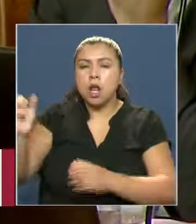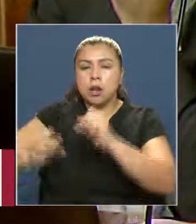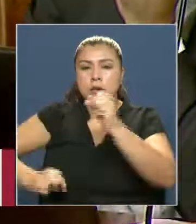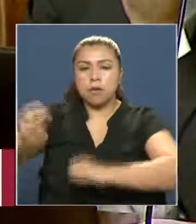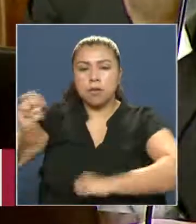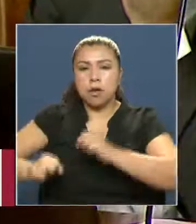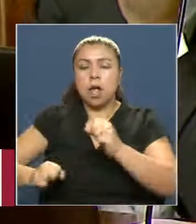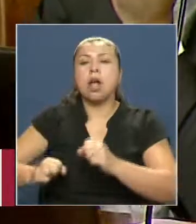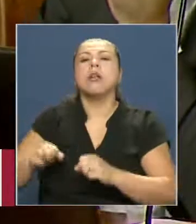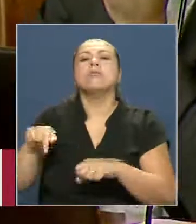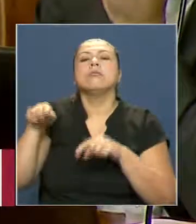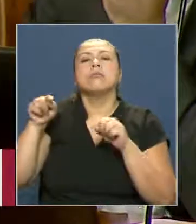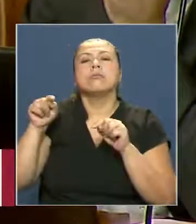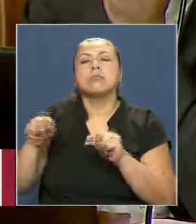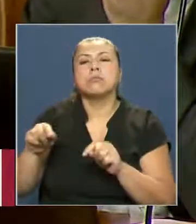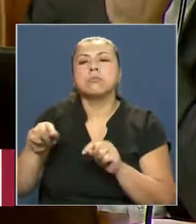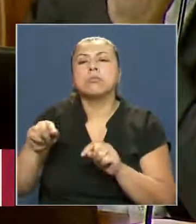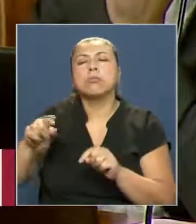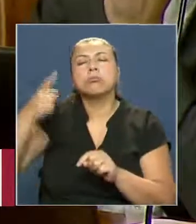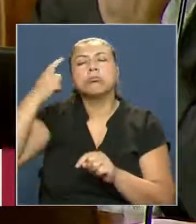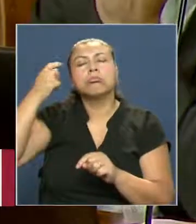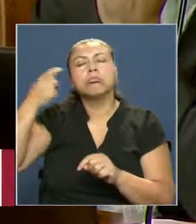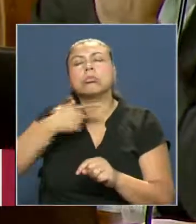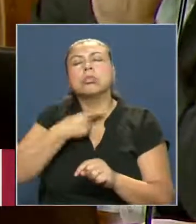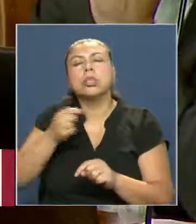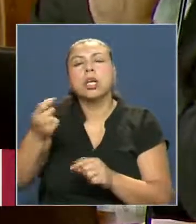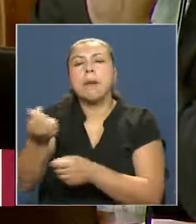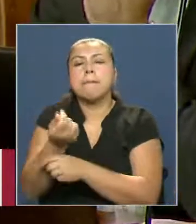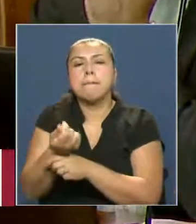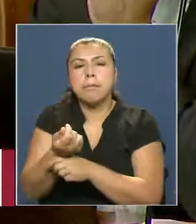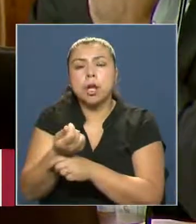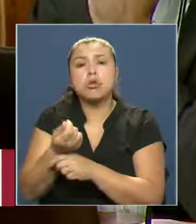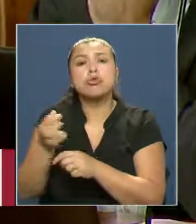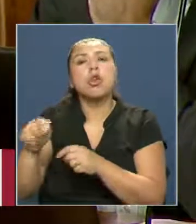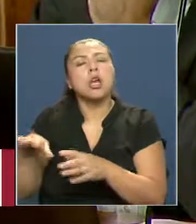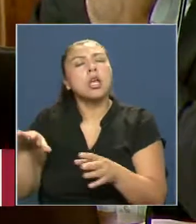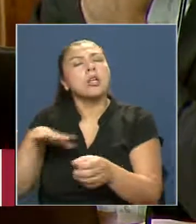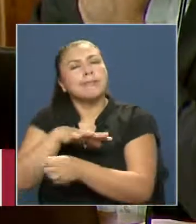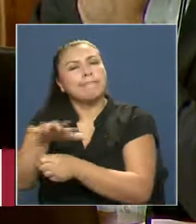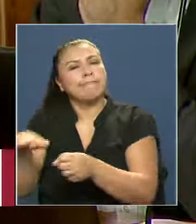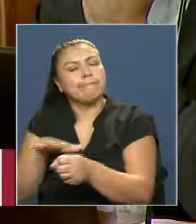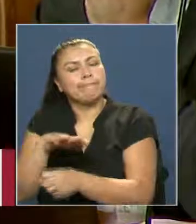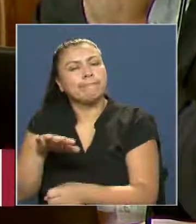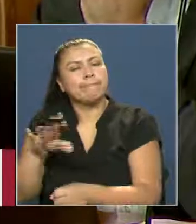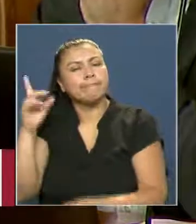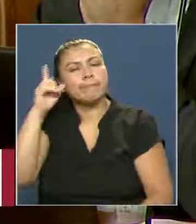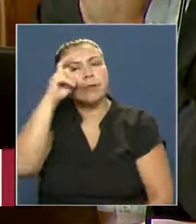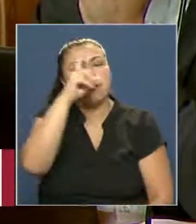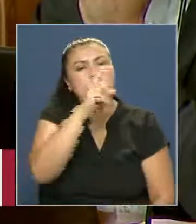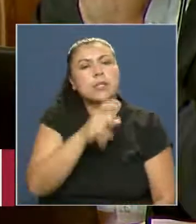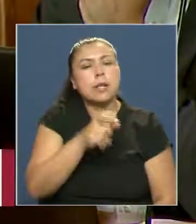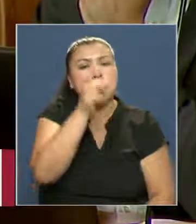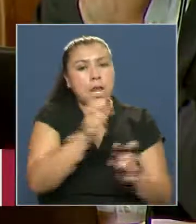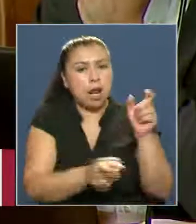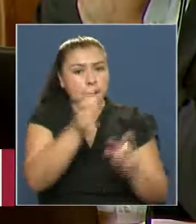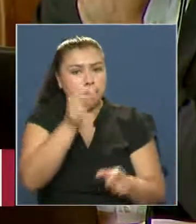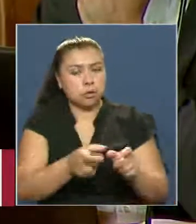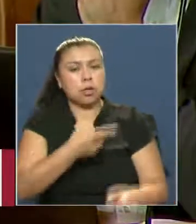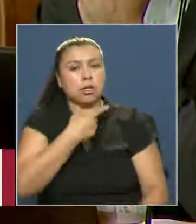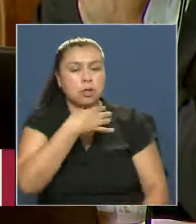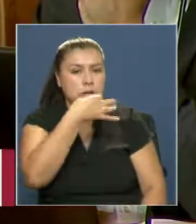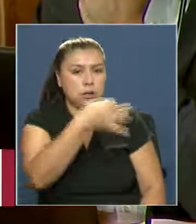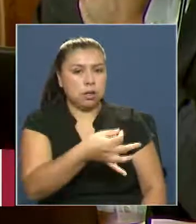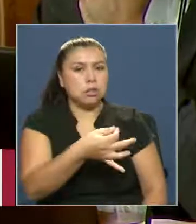transnacionales fijan los precios que quieren y tienen una situación bastante compleja hoy día la ciudadanía. Quiero señalar